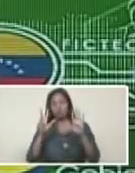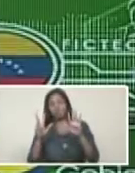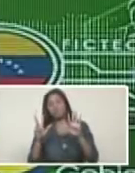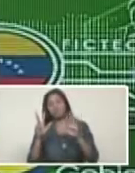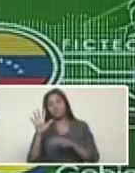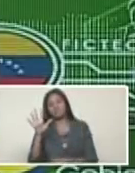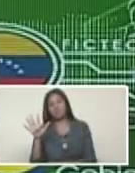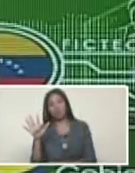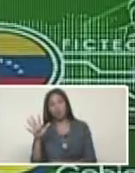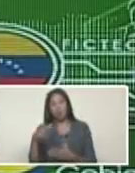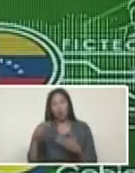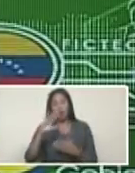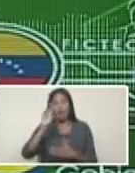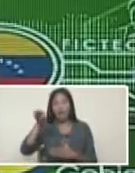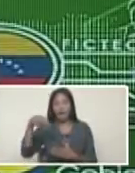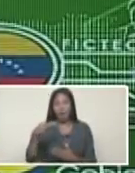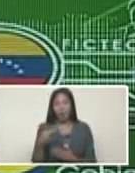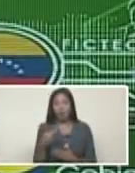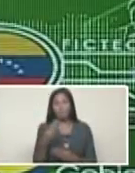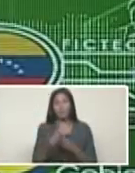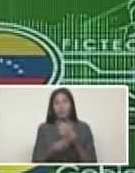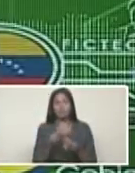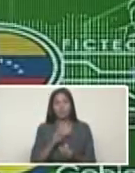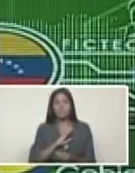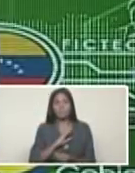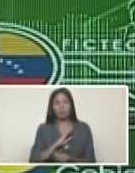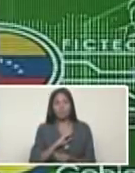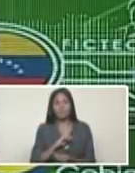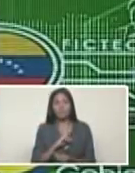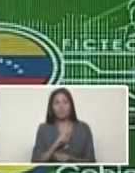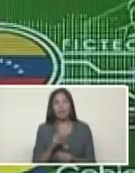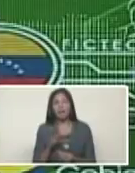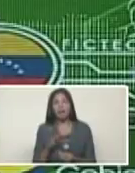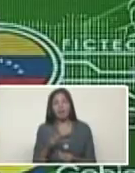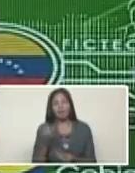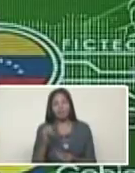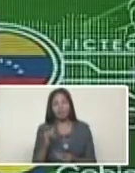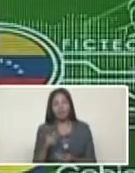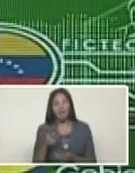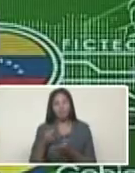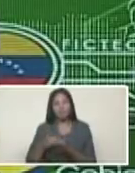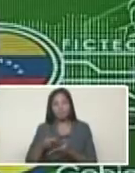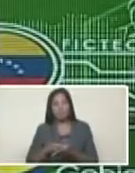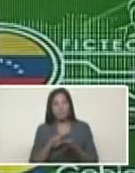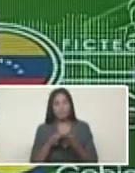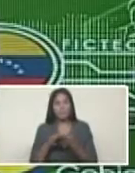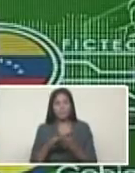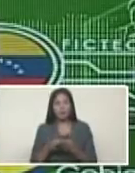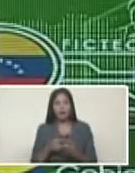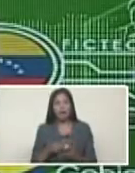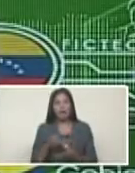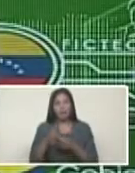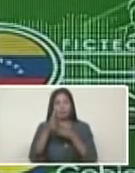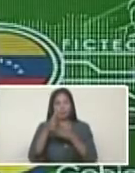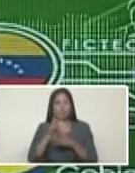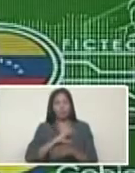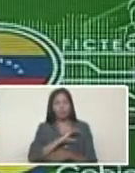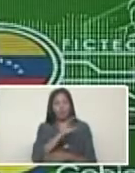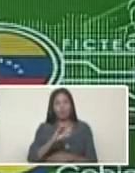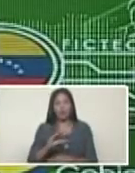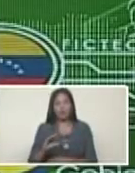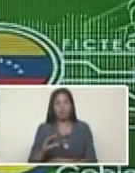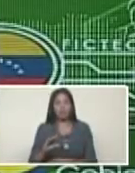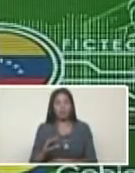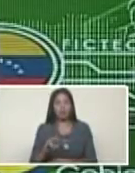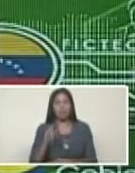6.833.385 euros para la activación del proyecto creación de la línea de producción de la subametralladora Caribe